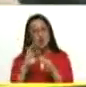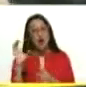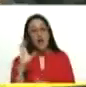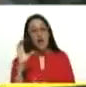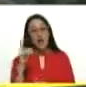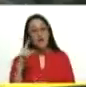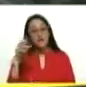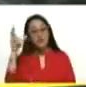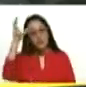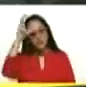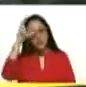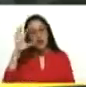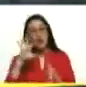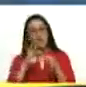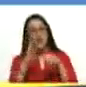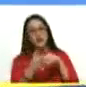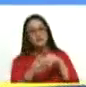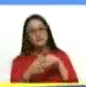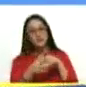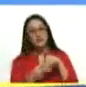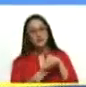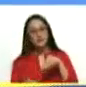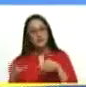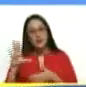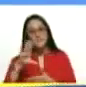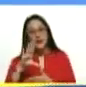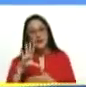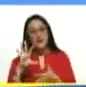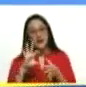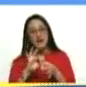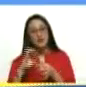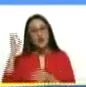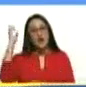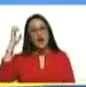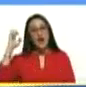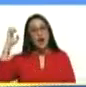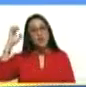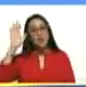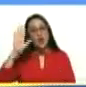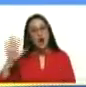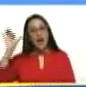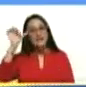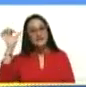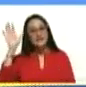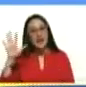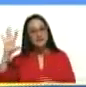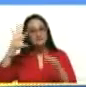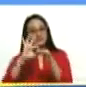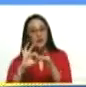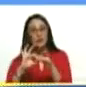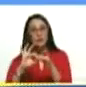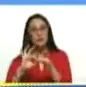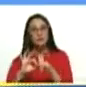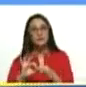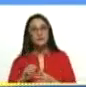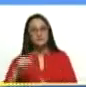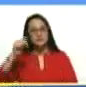Estambul, une a Sudamérica con toda esa zona de Euroasia, nos une.